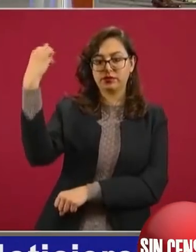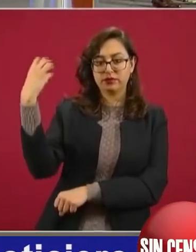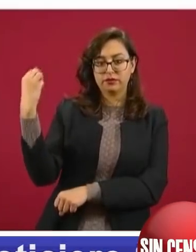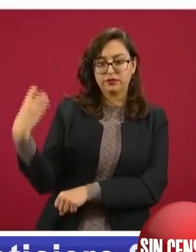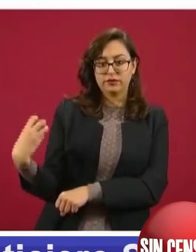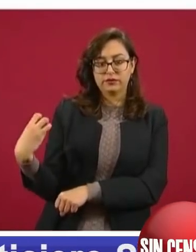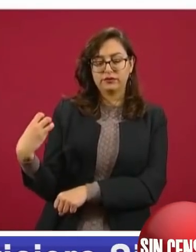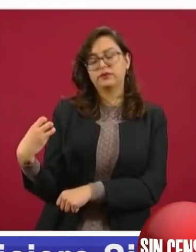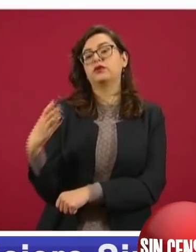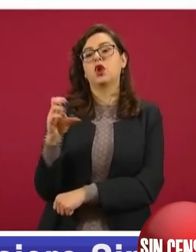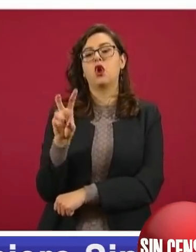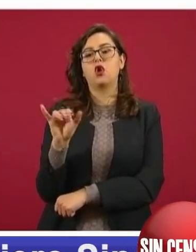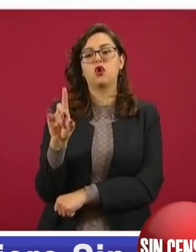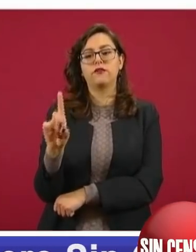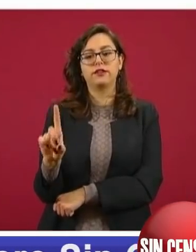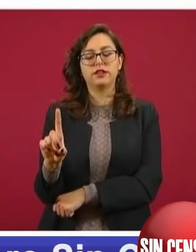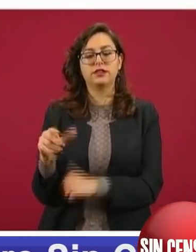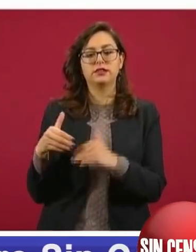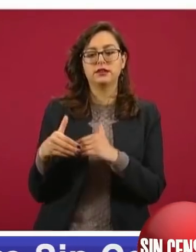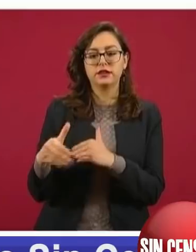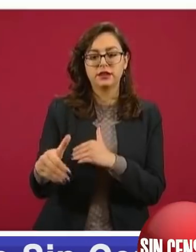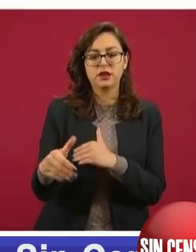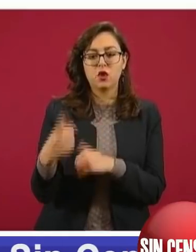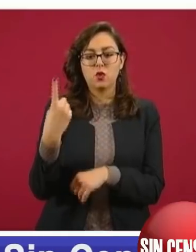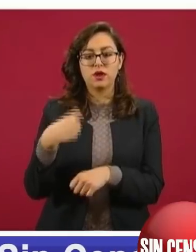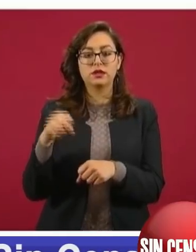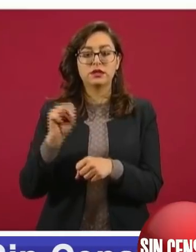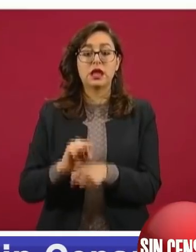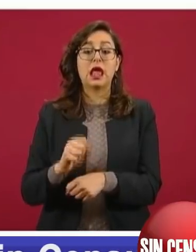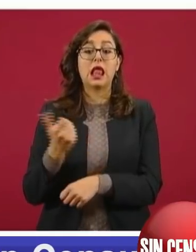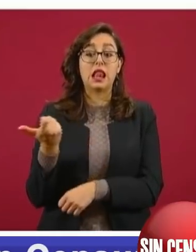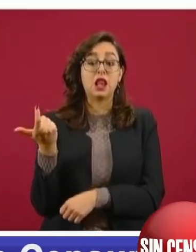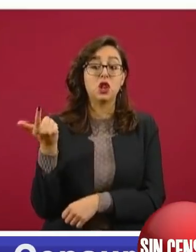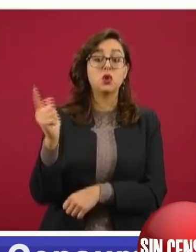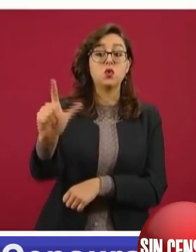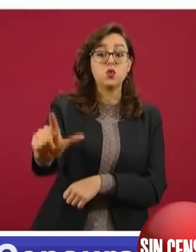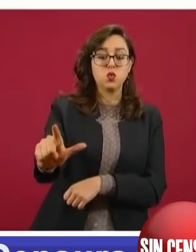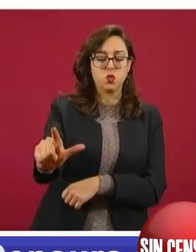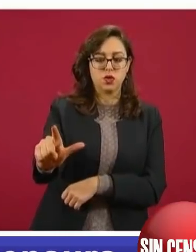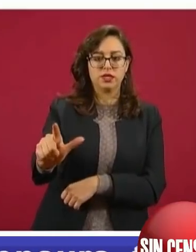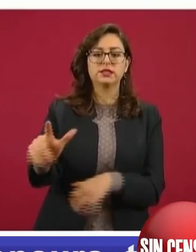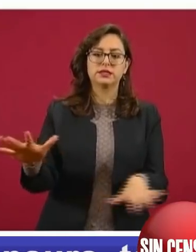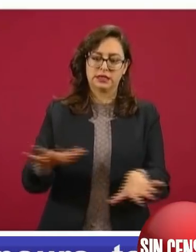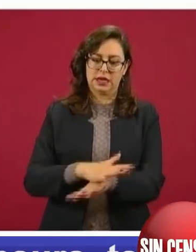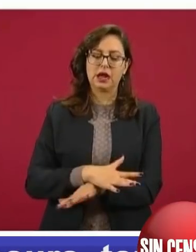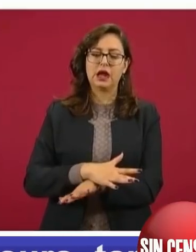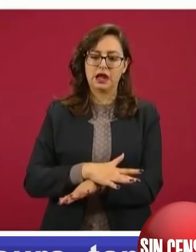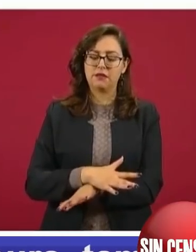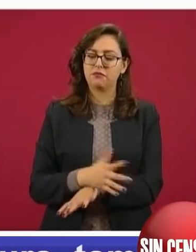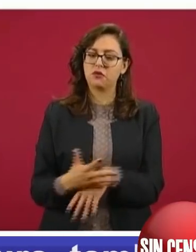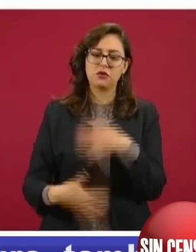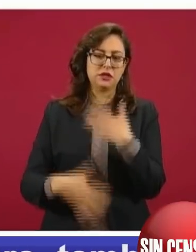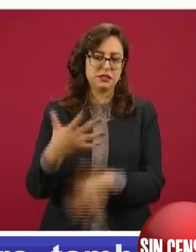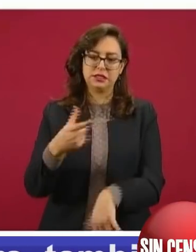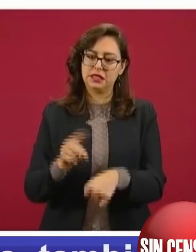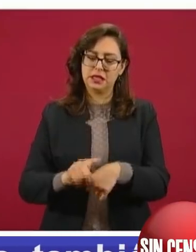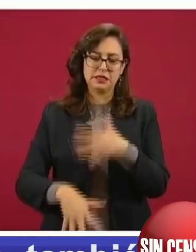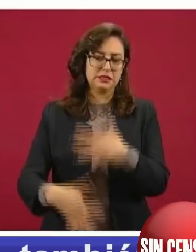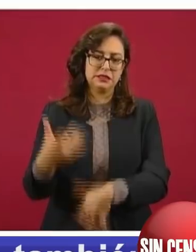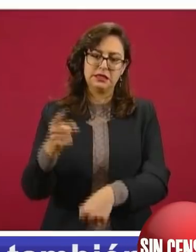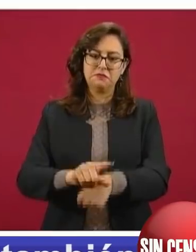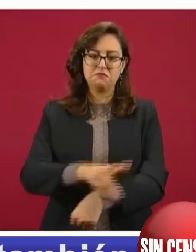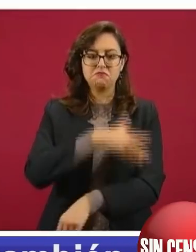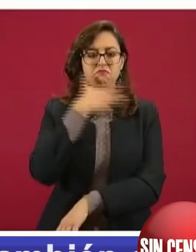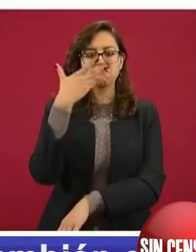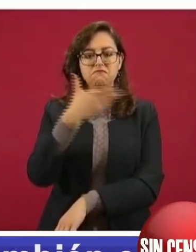esta semana, será renovado en el próximo lunes, como lo hacemos cada quincena. La